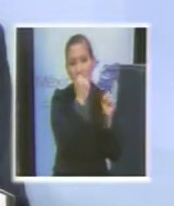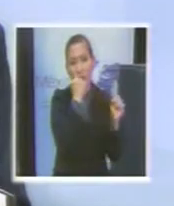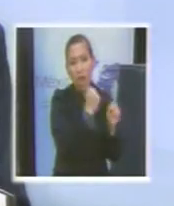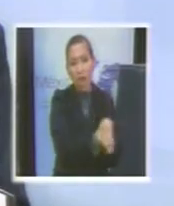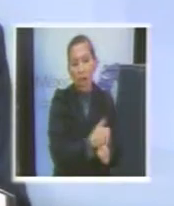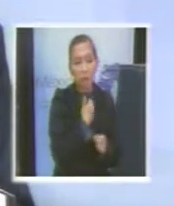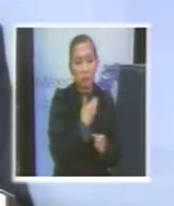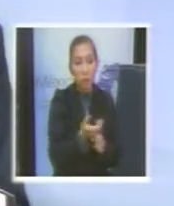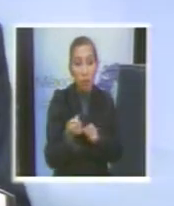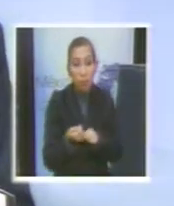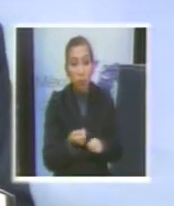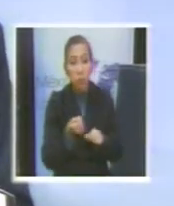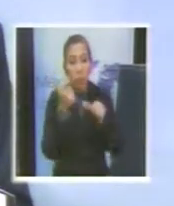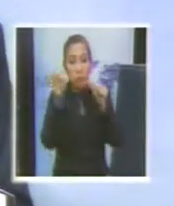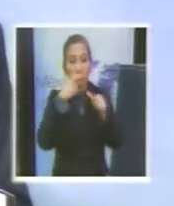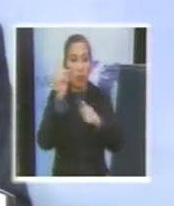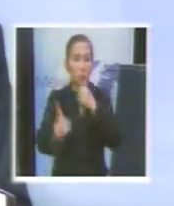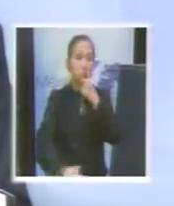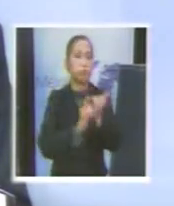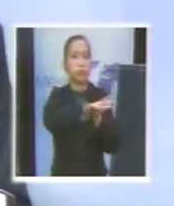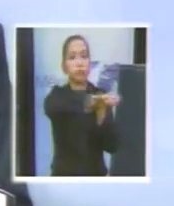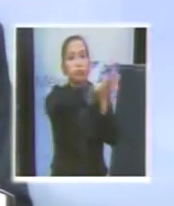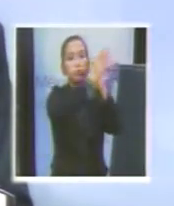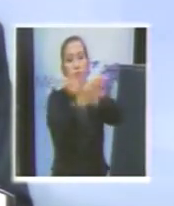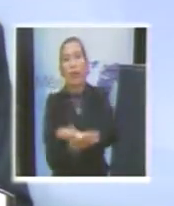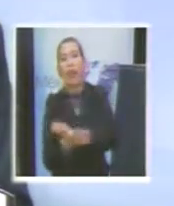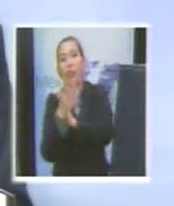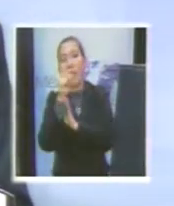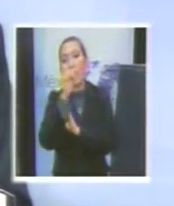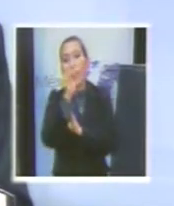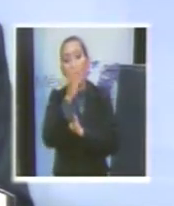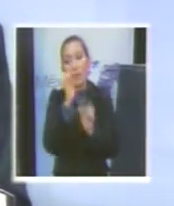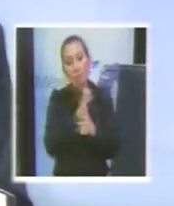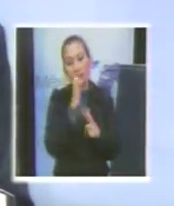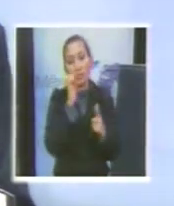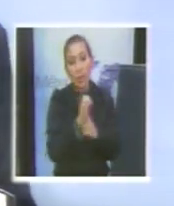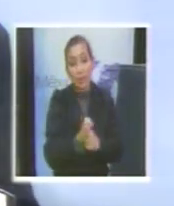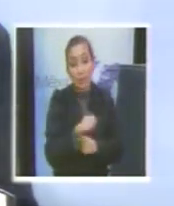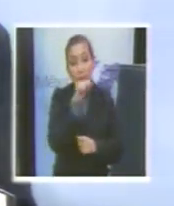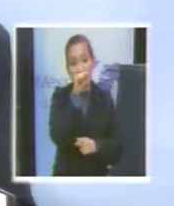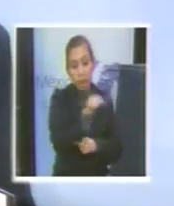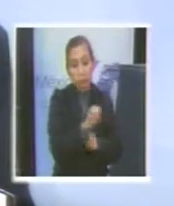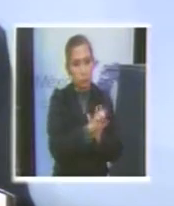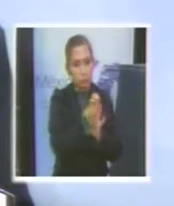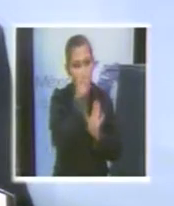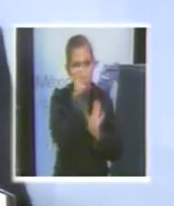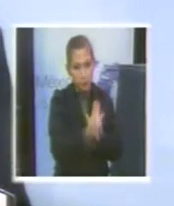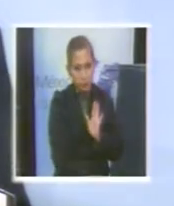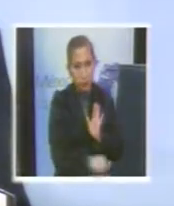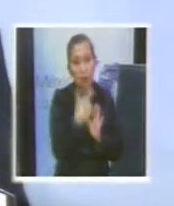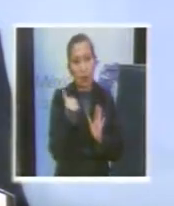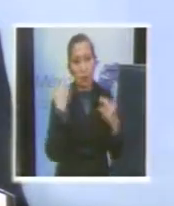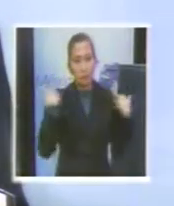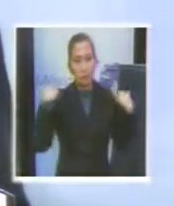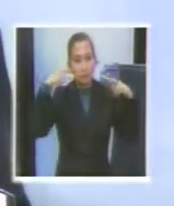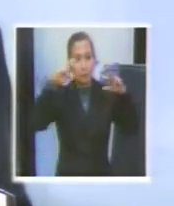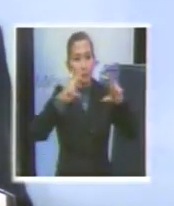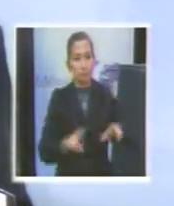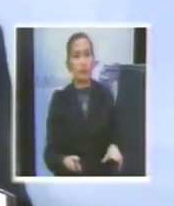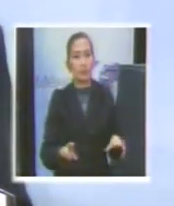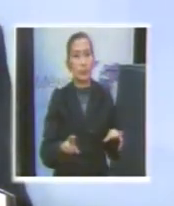se retira y se produce una transición democrática. Y entonces, y solo entonces, por ejemplo,